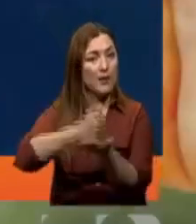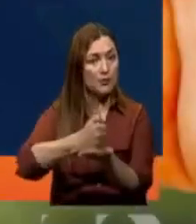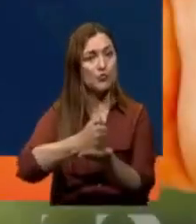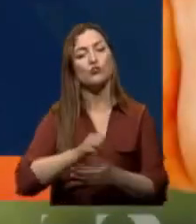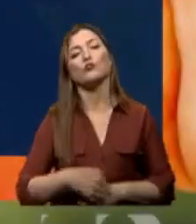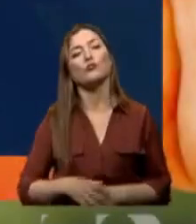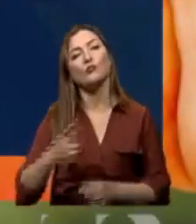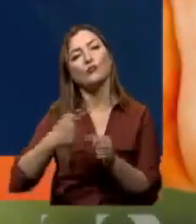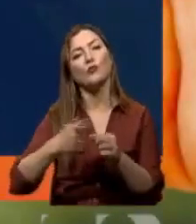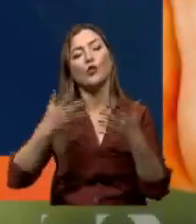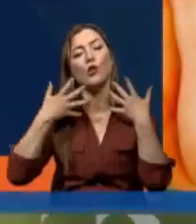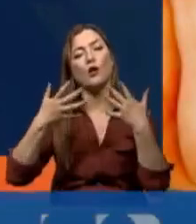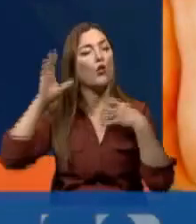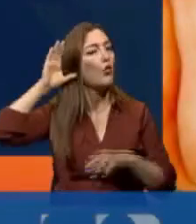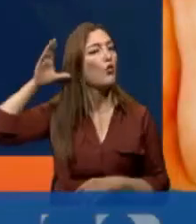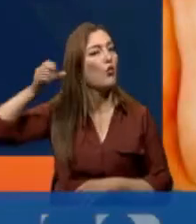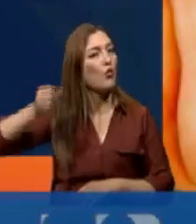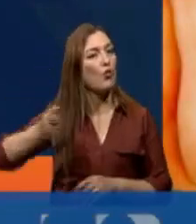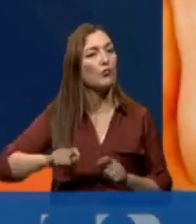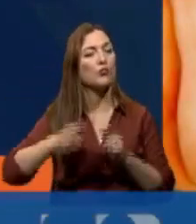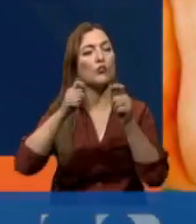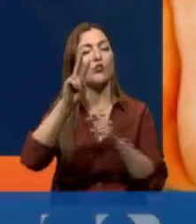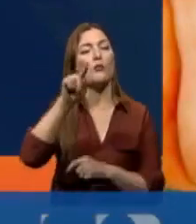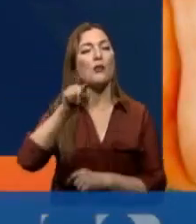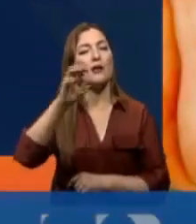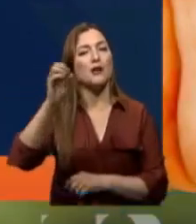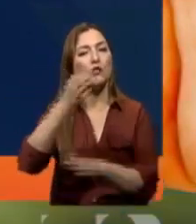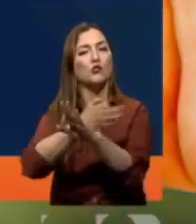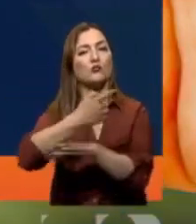pasaportes y solo en Quito, Guayaquil y Cuenca se entregan 2.500 turnos diarios.